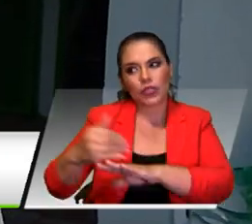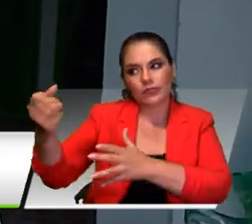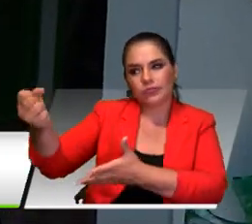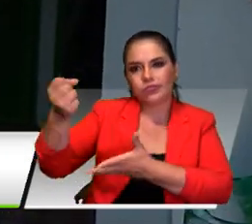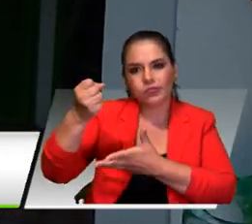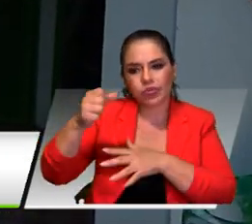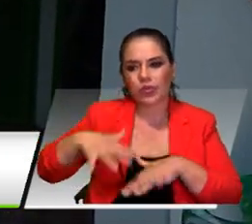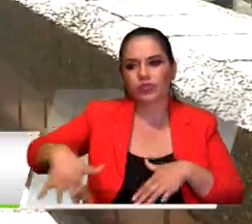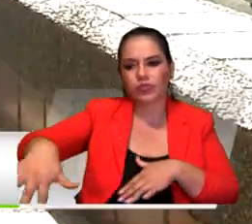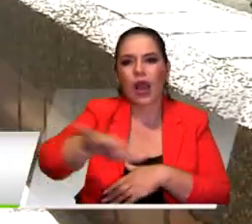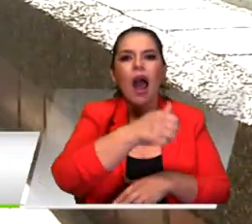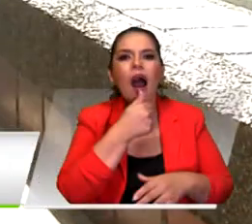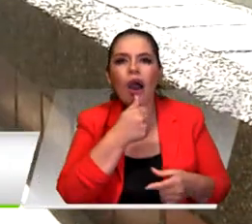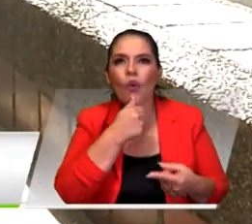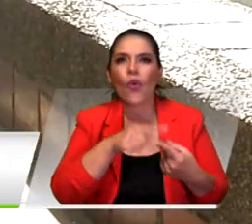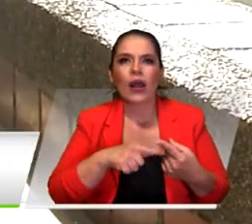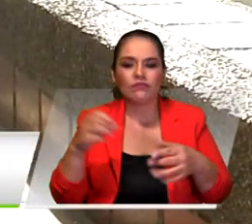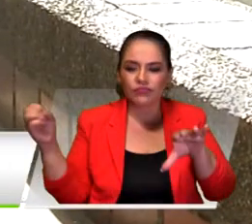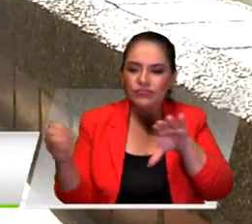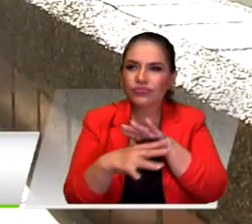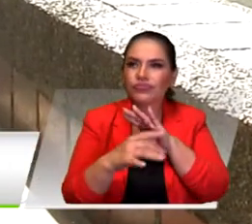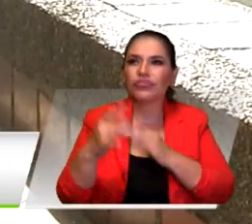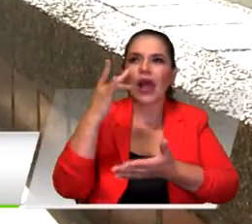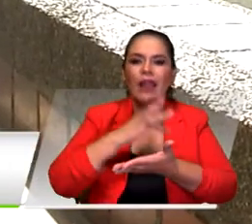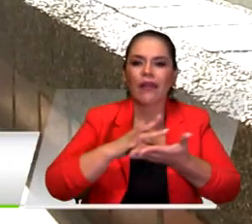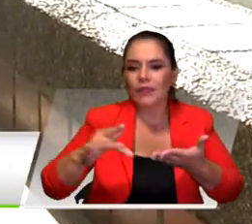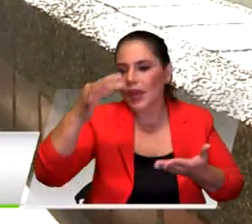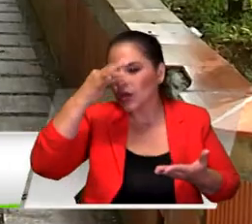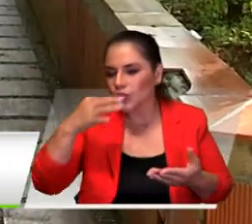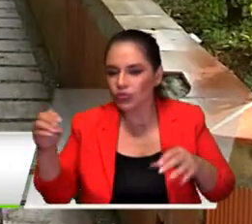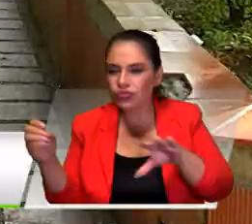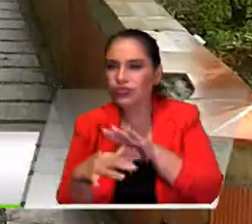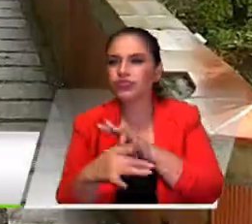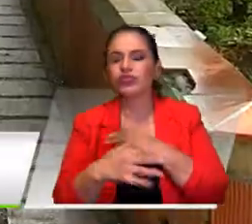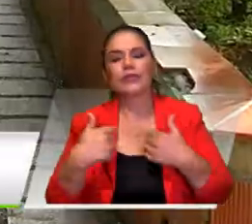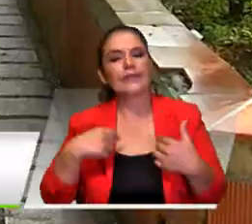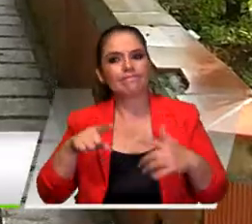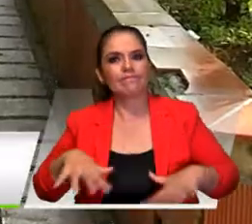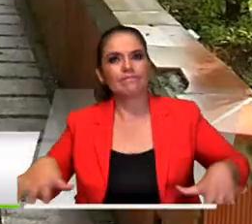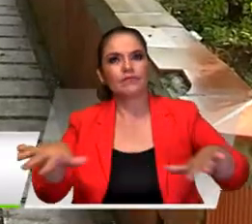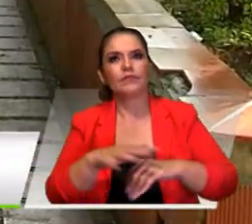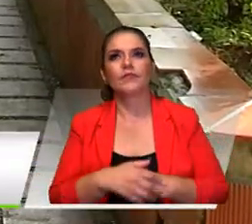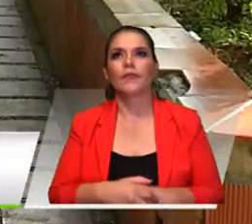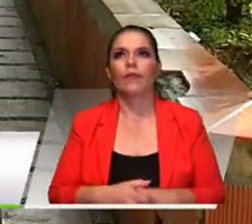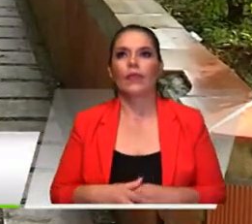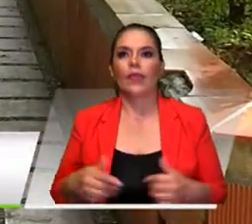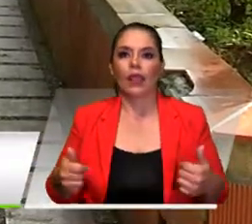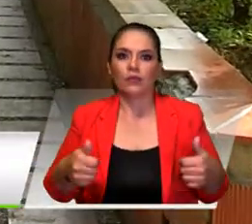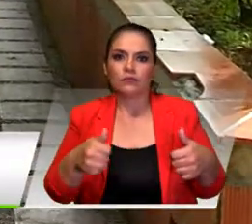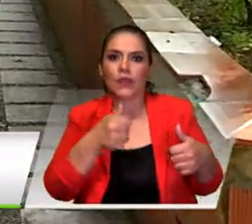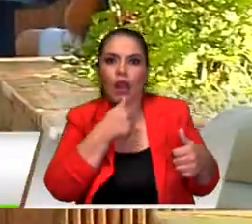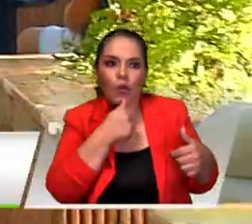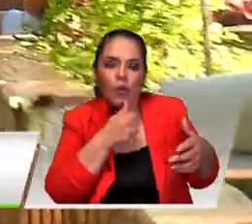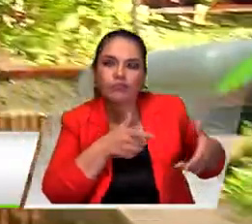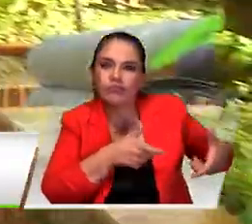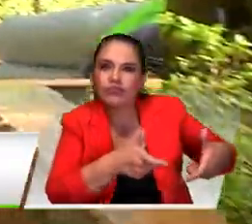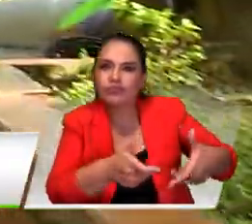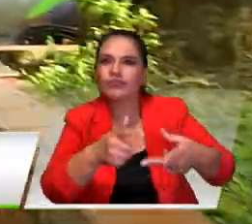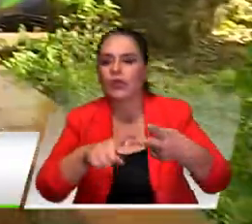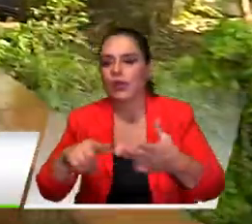red de alcantarillado las autoridades esperan que la remodelación del municipio y la actualización de la red de acueducto y alcantarillado